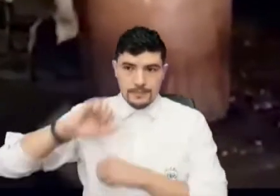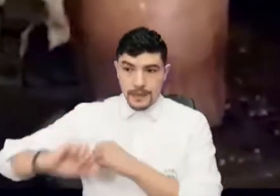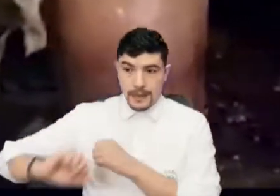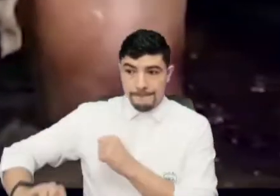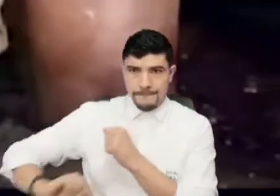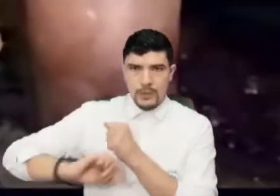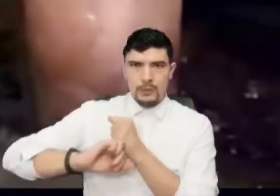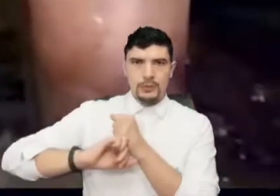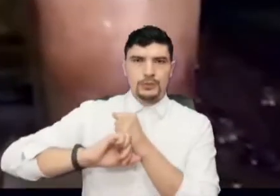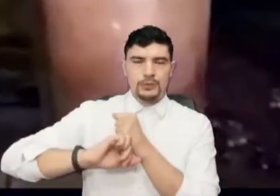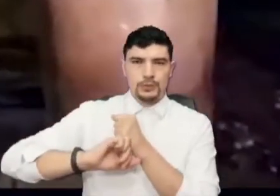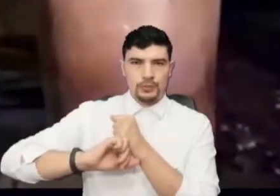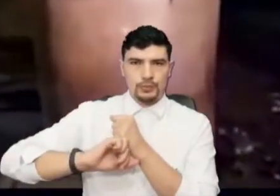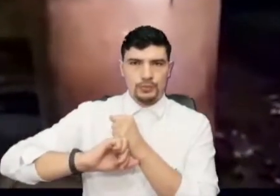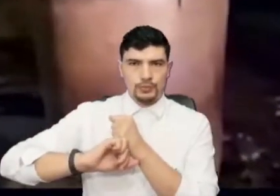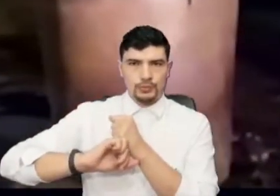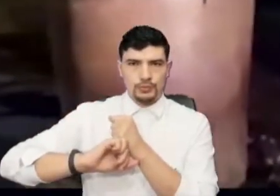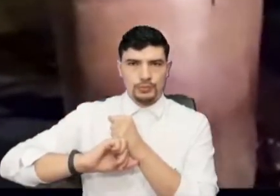bajo